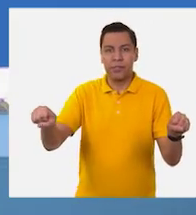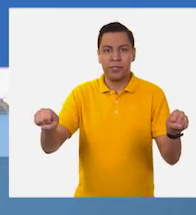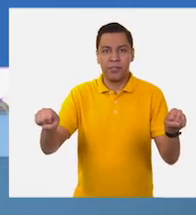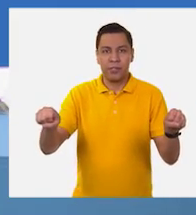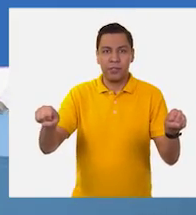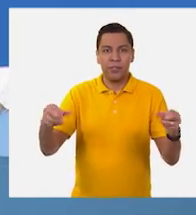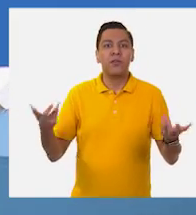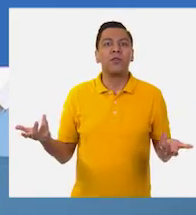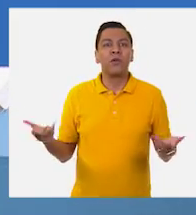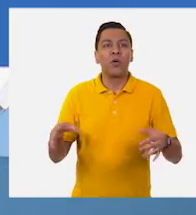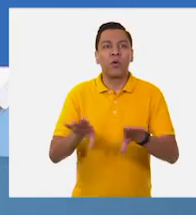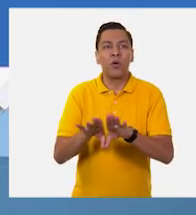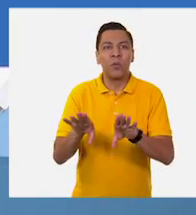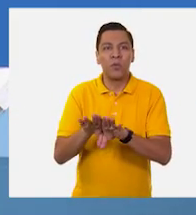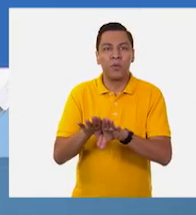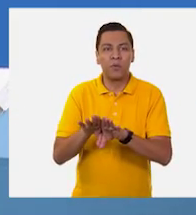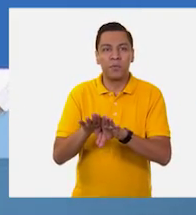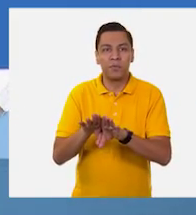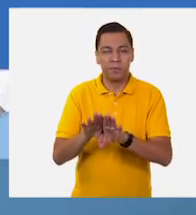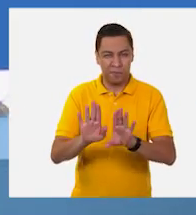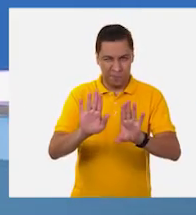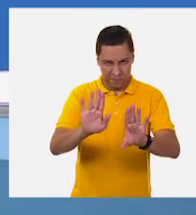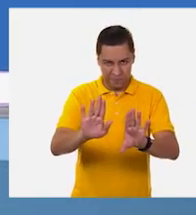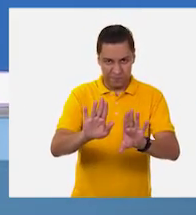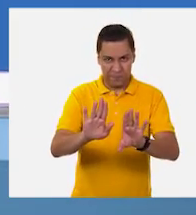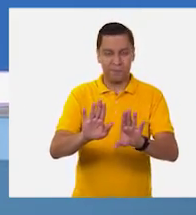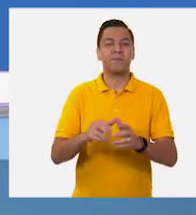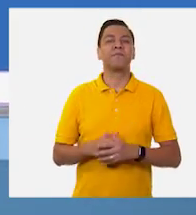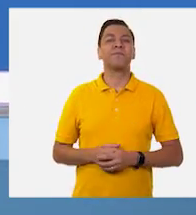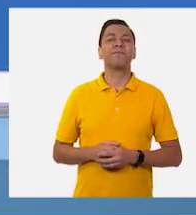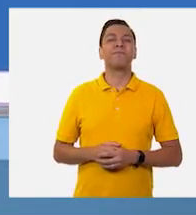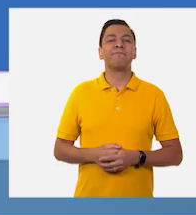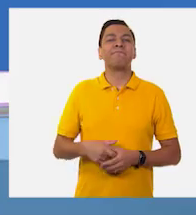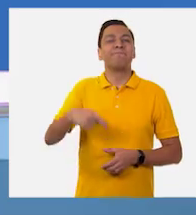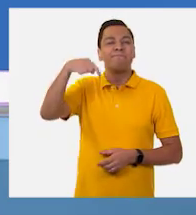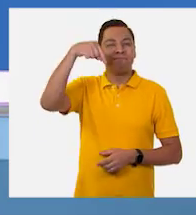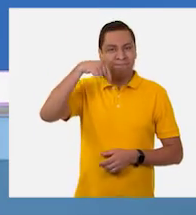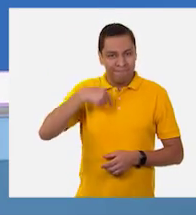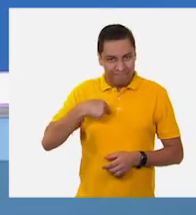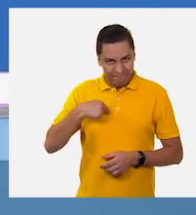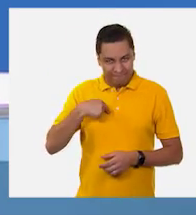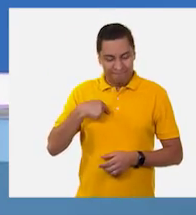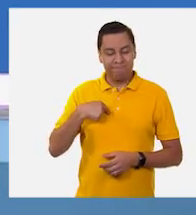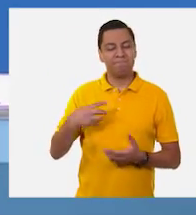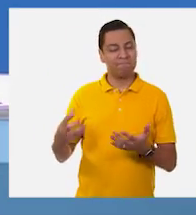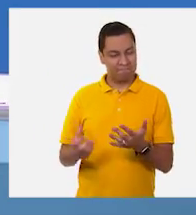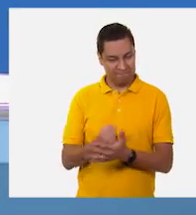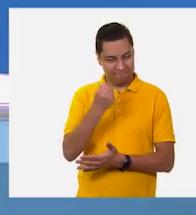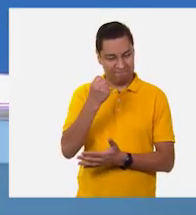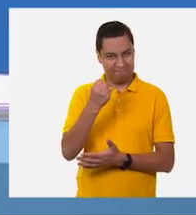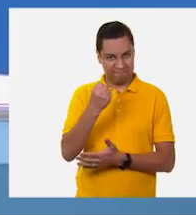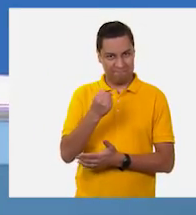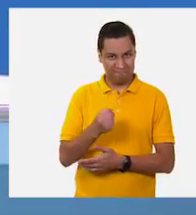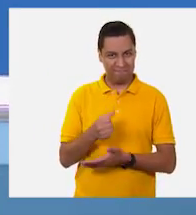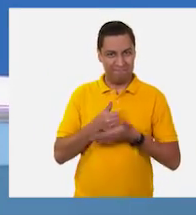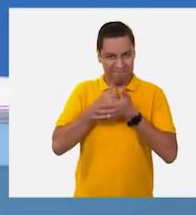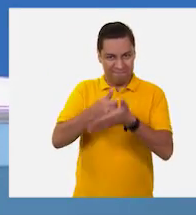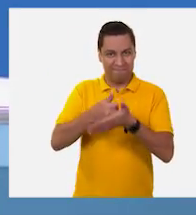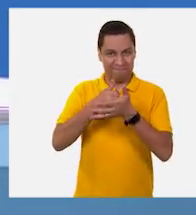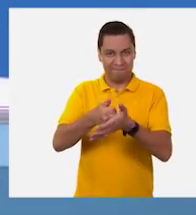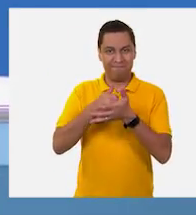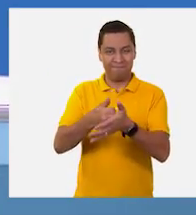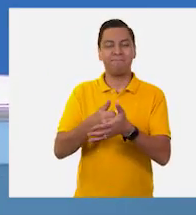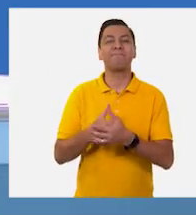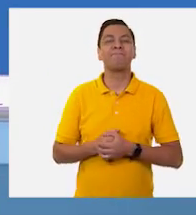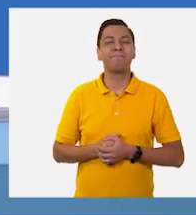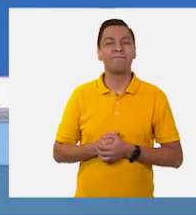Necesito de tu ayuda, por favor. ¡Uy, que aquí está Calcetón al rescate! ¡Uy,